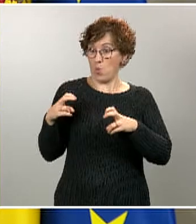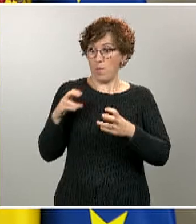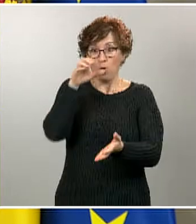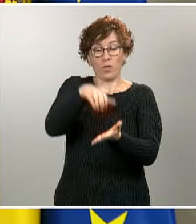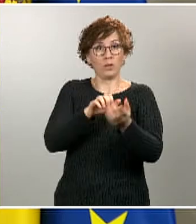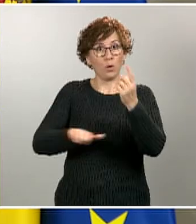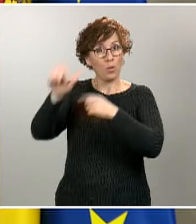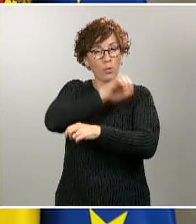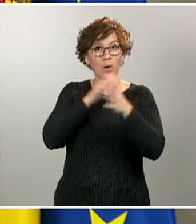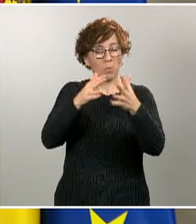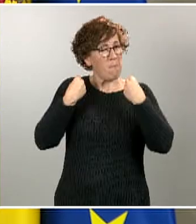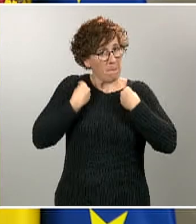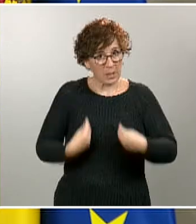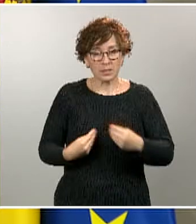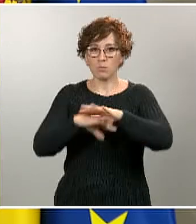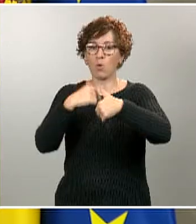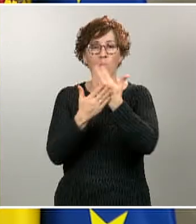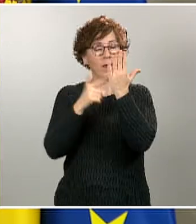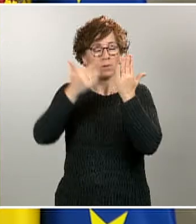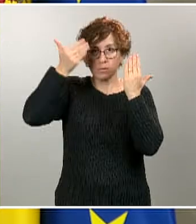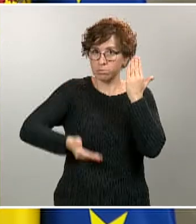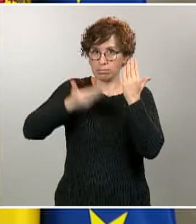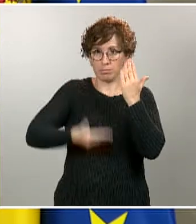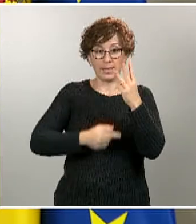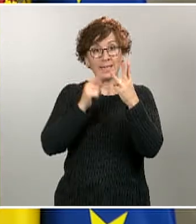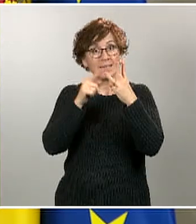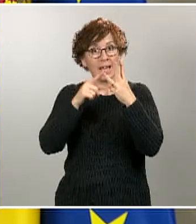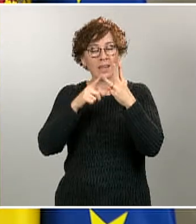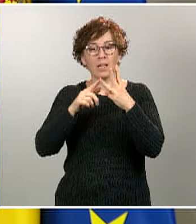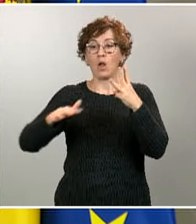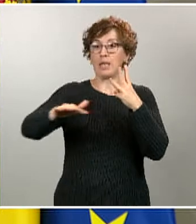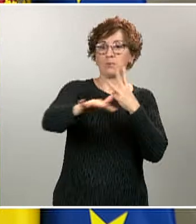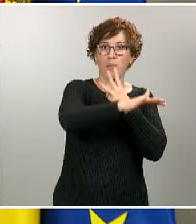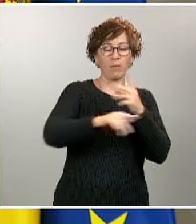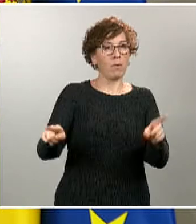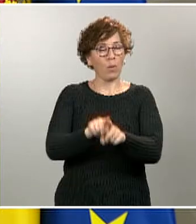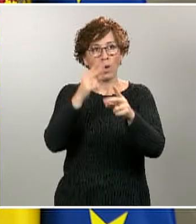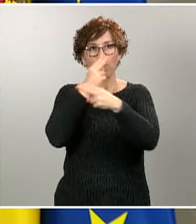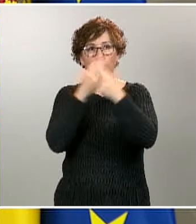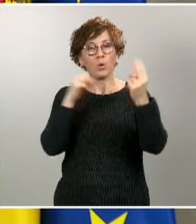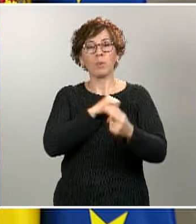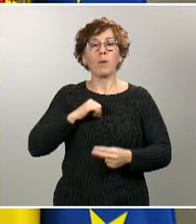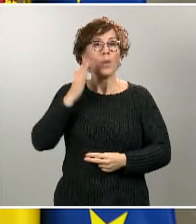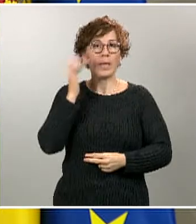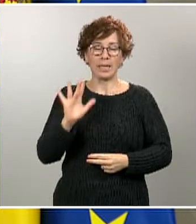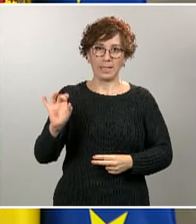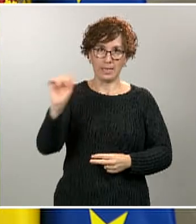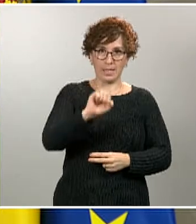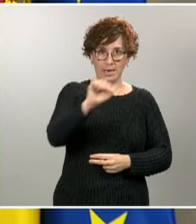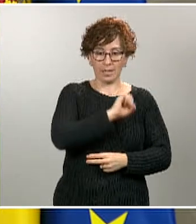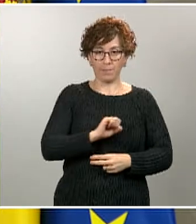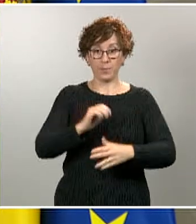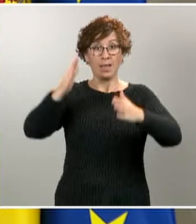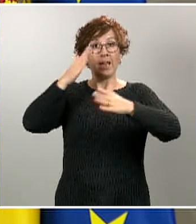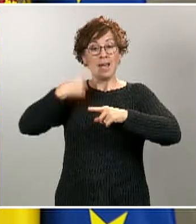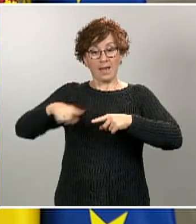este punto. Y en tercer lugar, la higiene en los espacios públicos y privados. Los equipos de protección individual, de protección personal, para aquellos